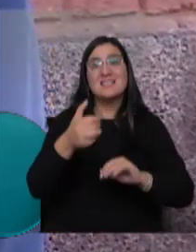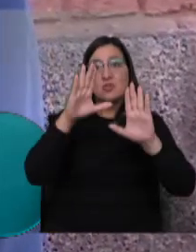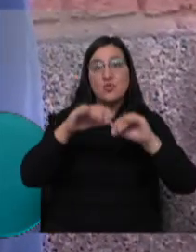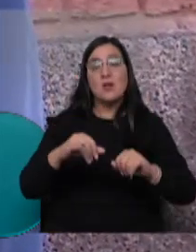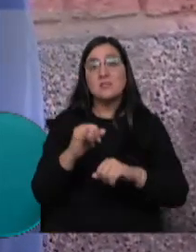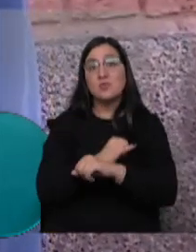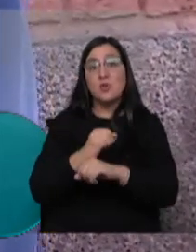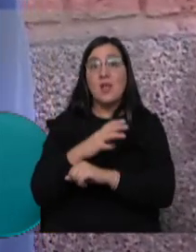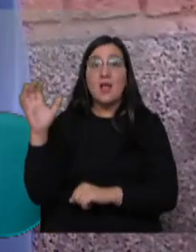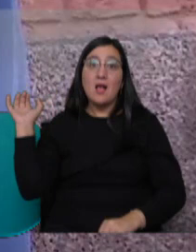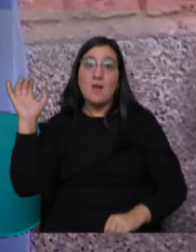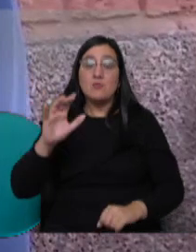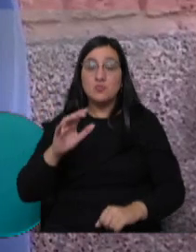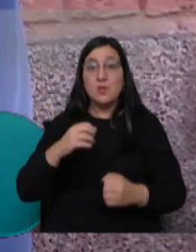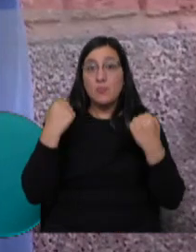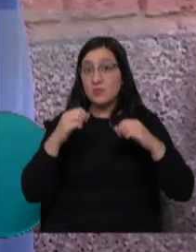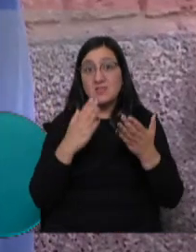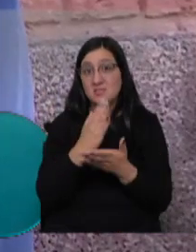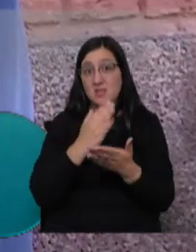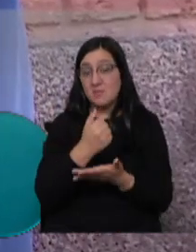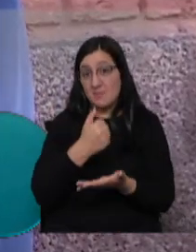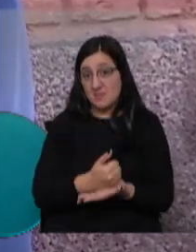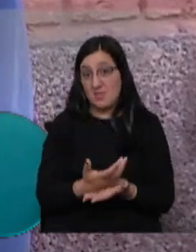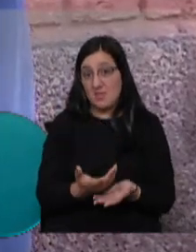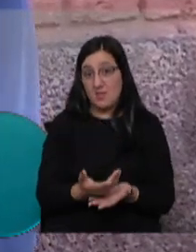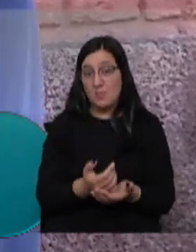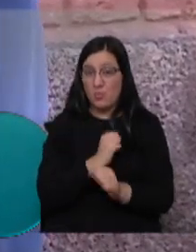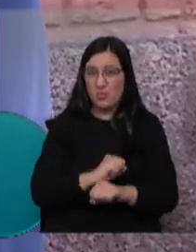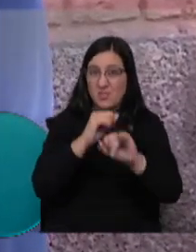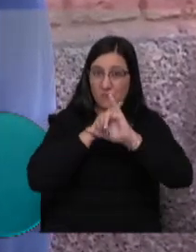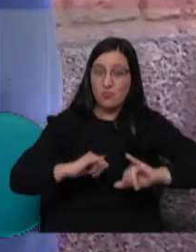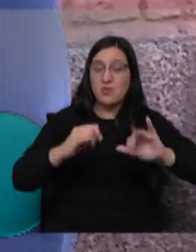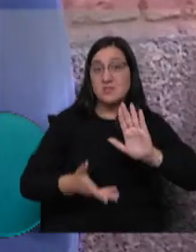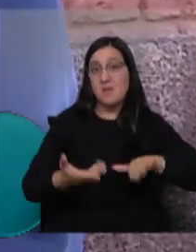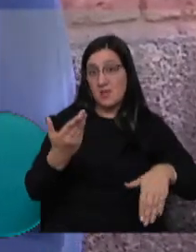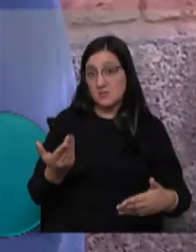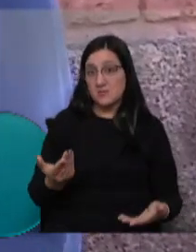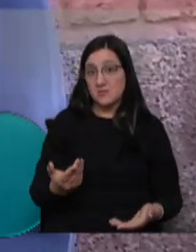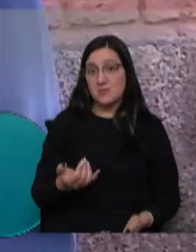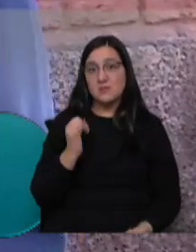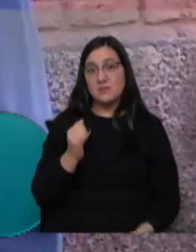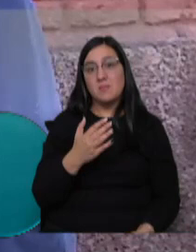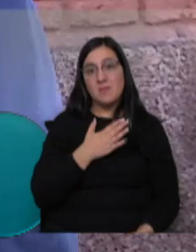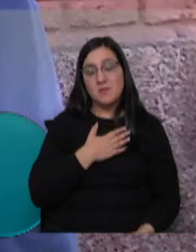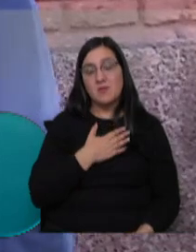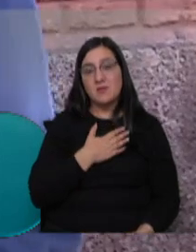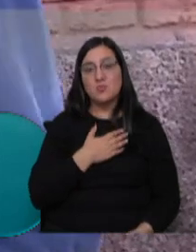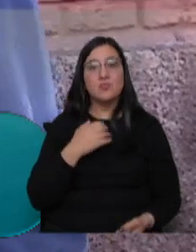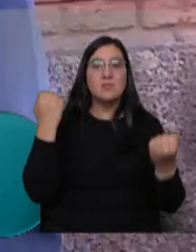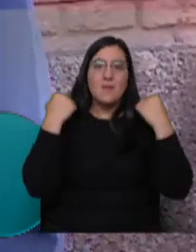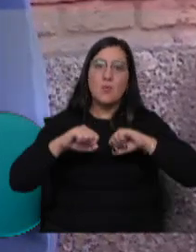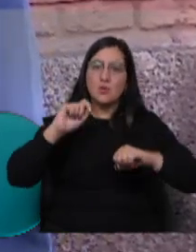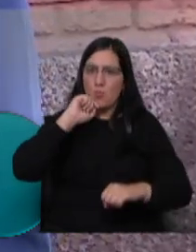que el handball es un deporte que está siempre presente. Podría tener más difusión y más presencia, ¿no te parece? Sí, para mí el handball es un deporte